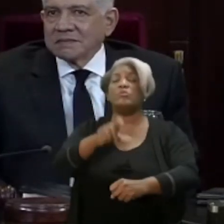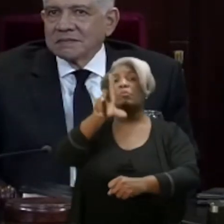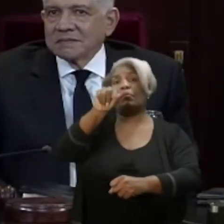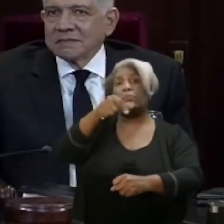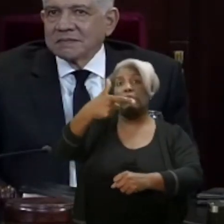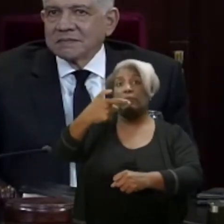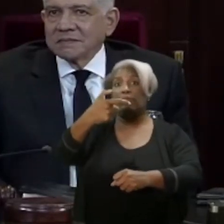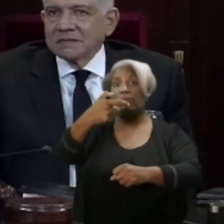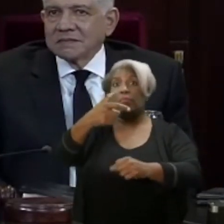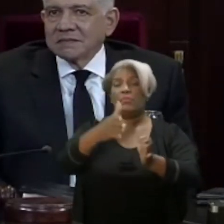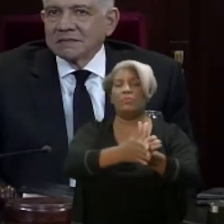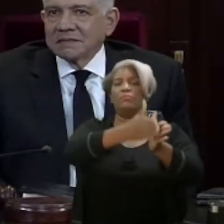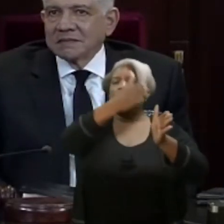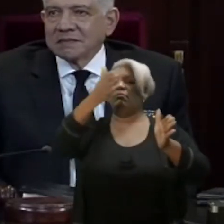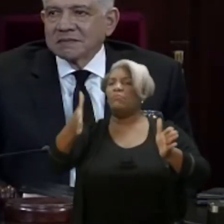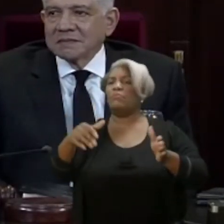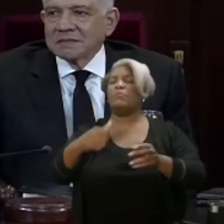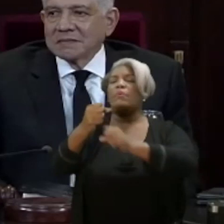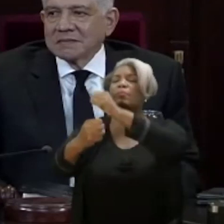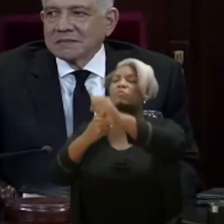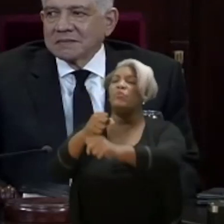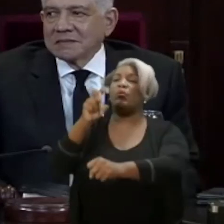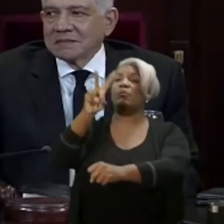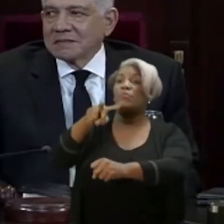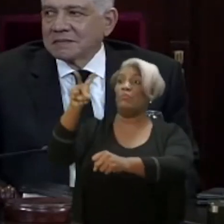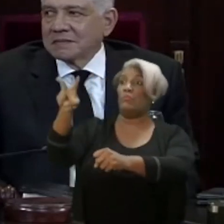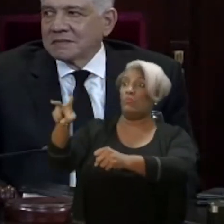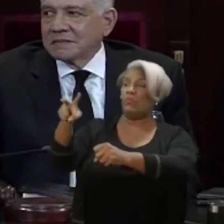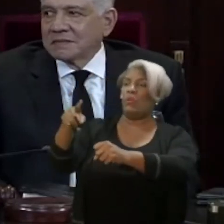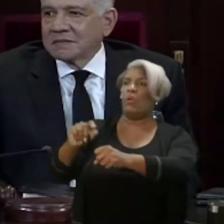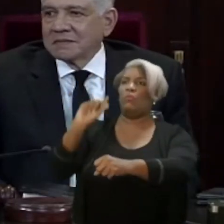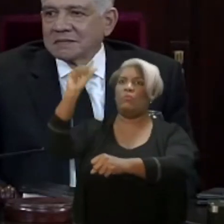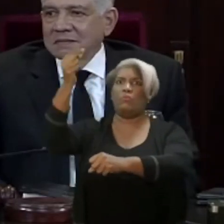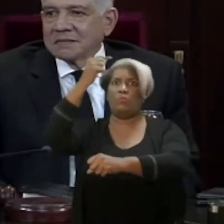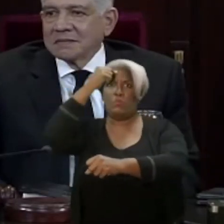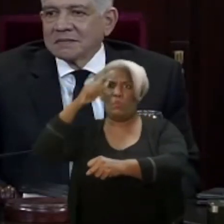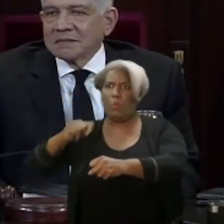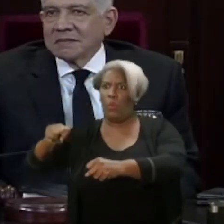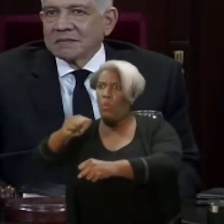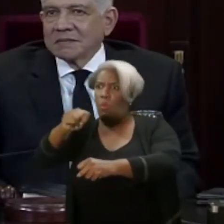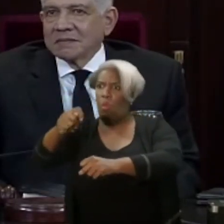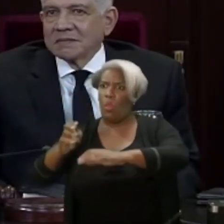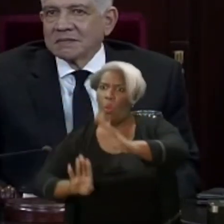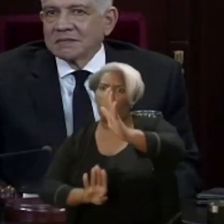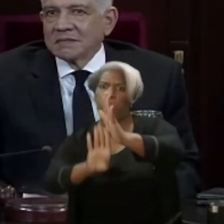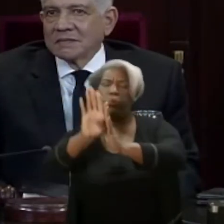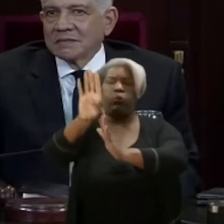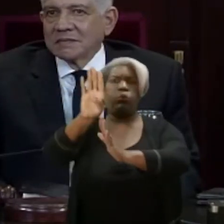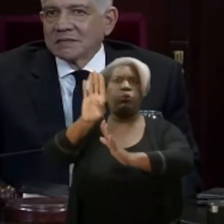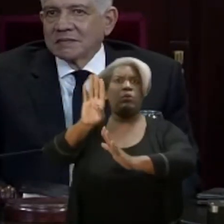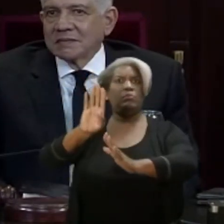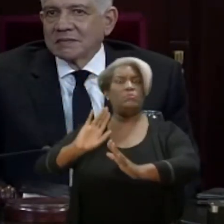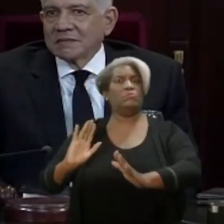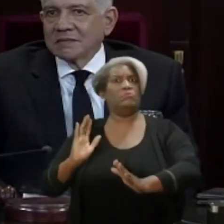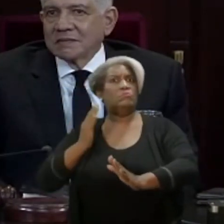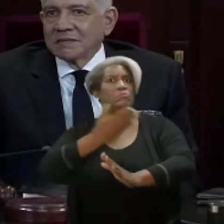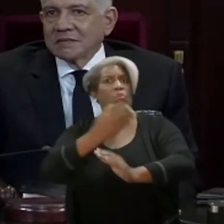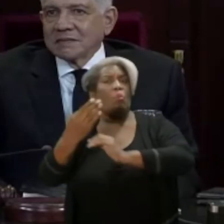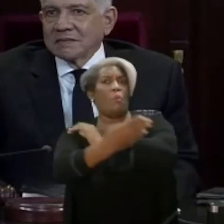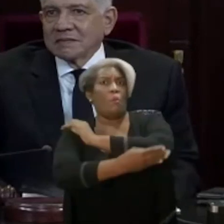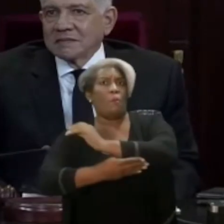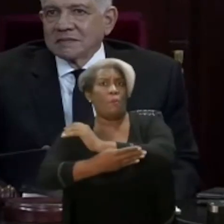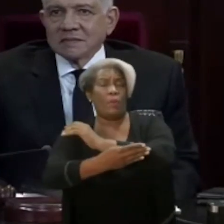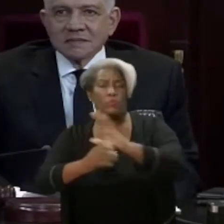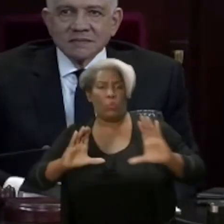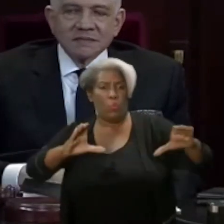turismo dominicano volvió a destacarse, siendo el nuestro parte del muy escaso número de países